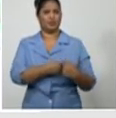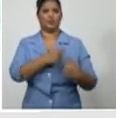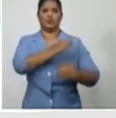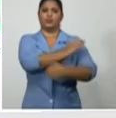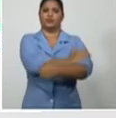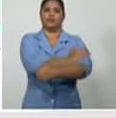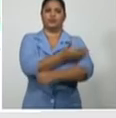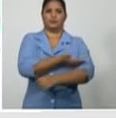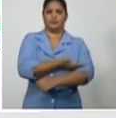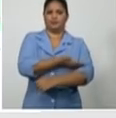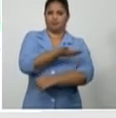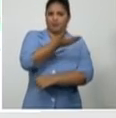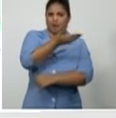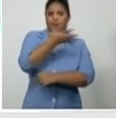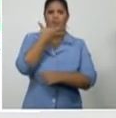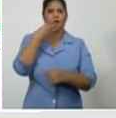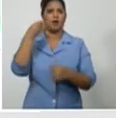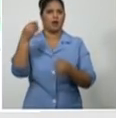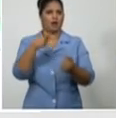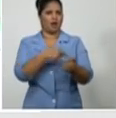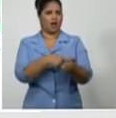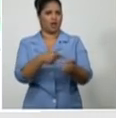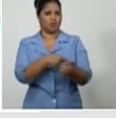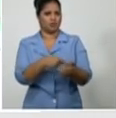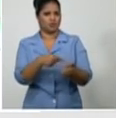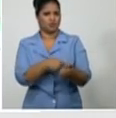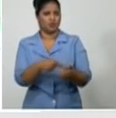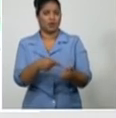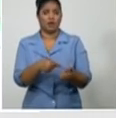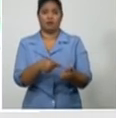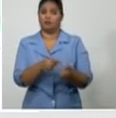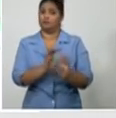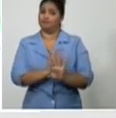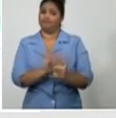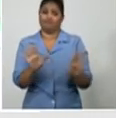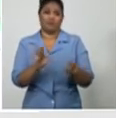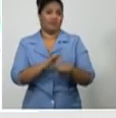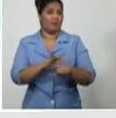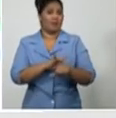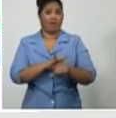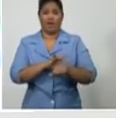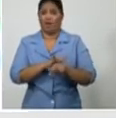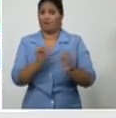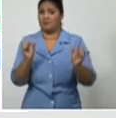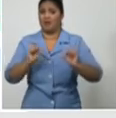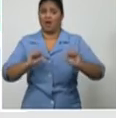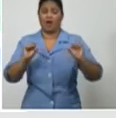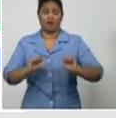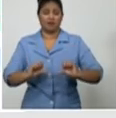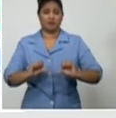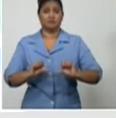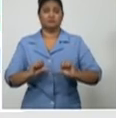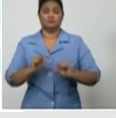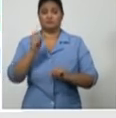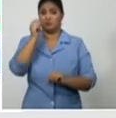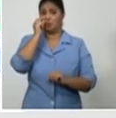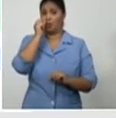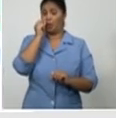nefrótico, comorbilidades de muy mal pronóstico, que este paciente